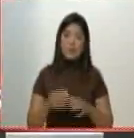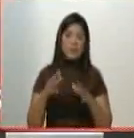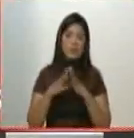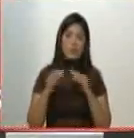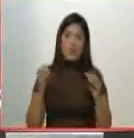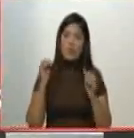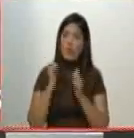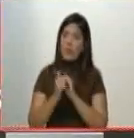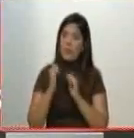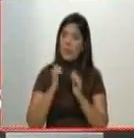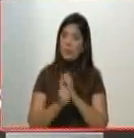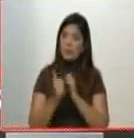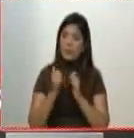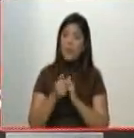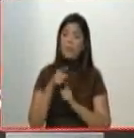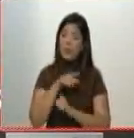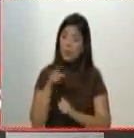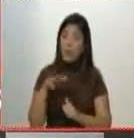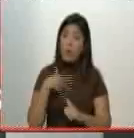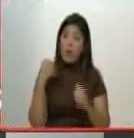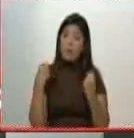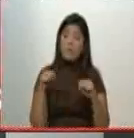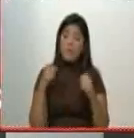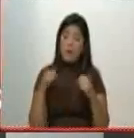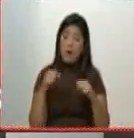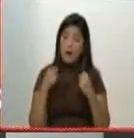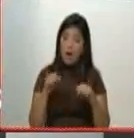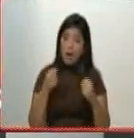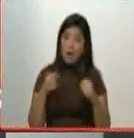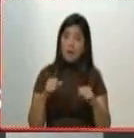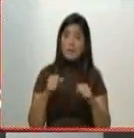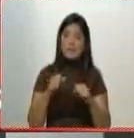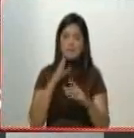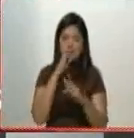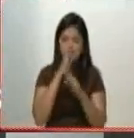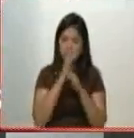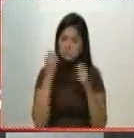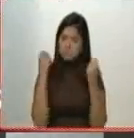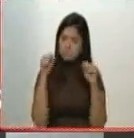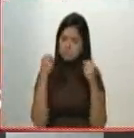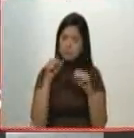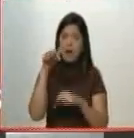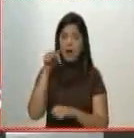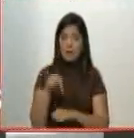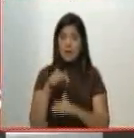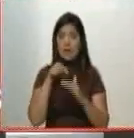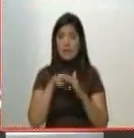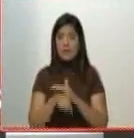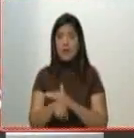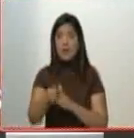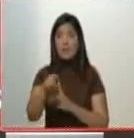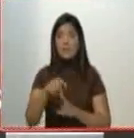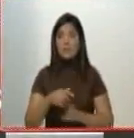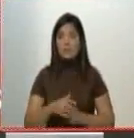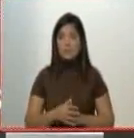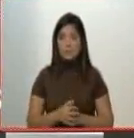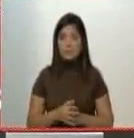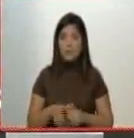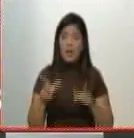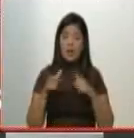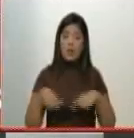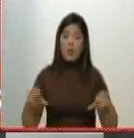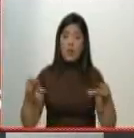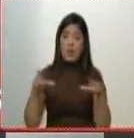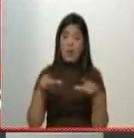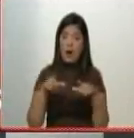atletas, para su preparación, para su concentración. Aquí estamos entrando, Pedro, a las instalaciones